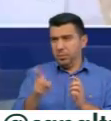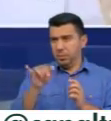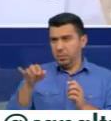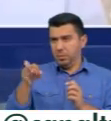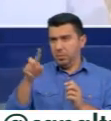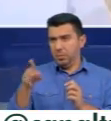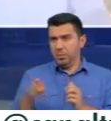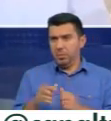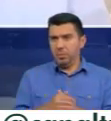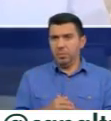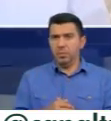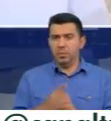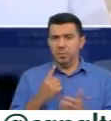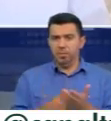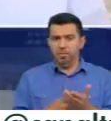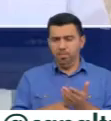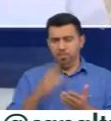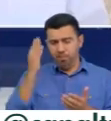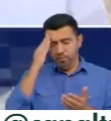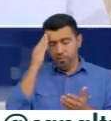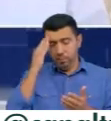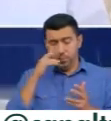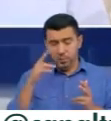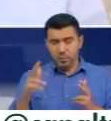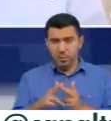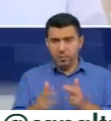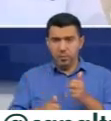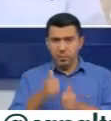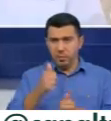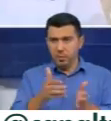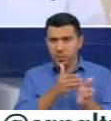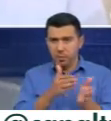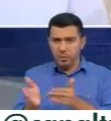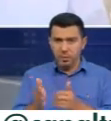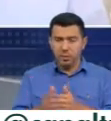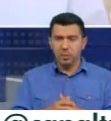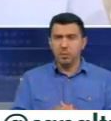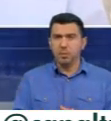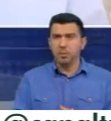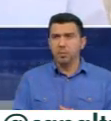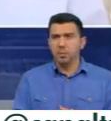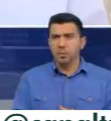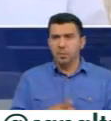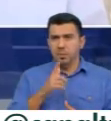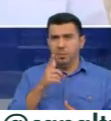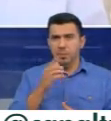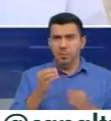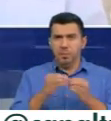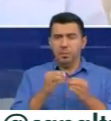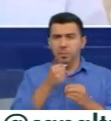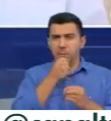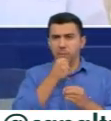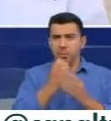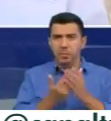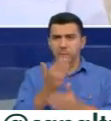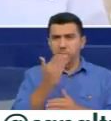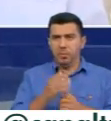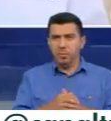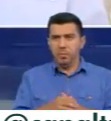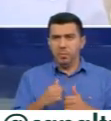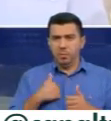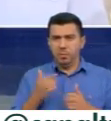visitadas en esta auditoría para conocer su plan de mejoramiento esta es la información que tengo aumentó con tiene usted con más novedades informó cam y los santos oriente